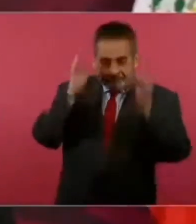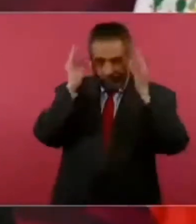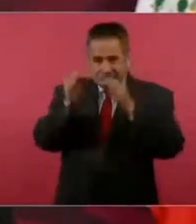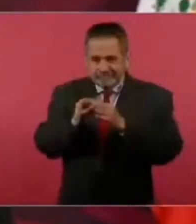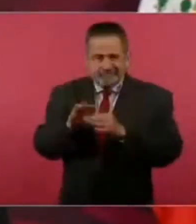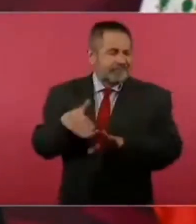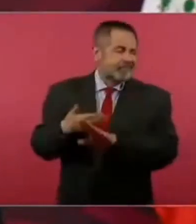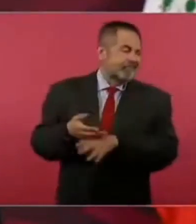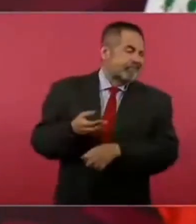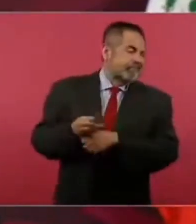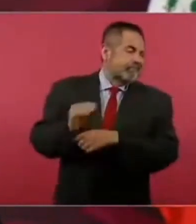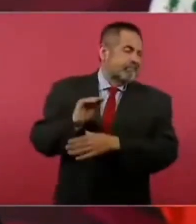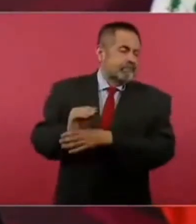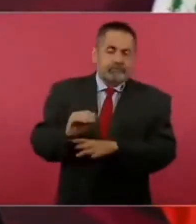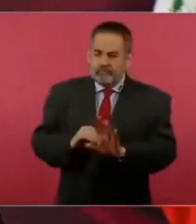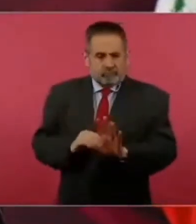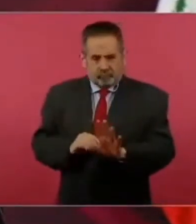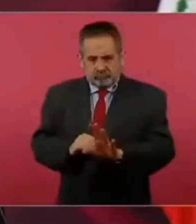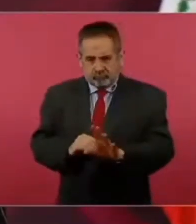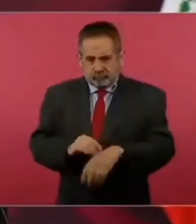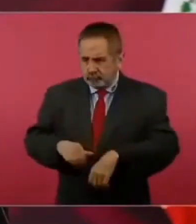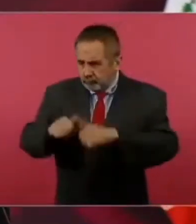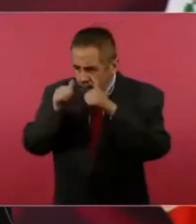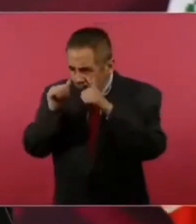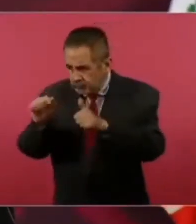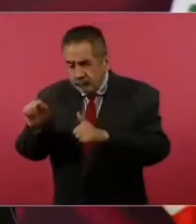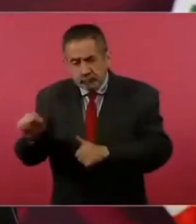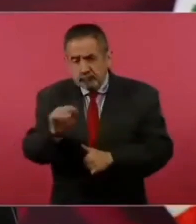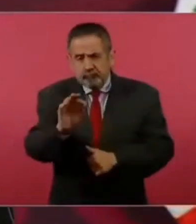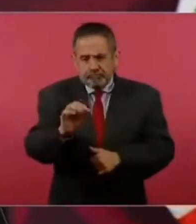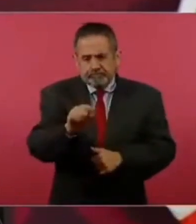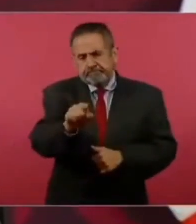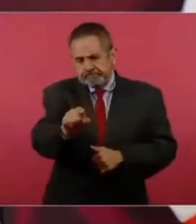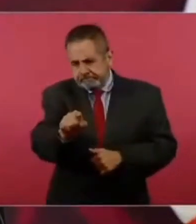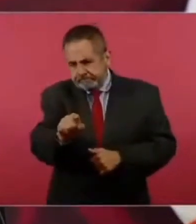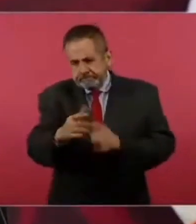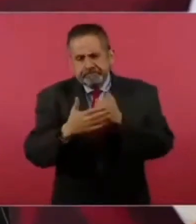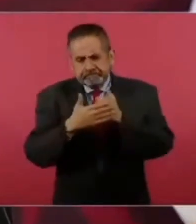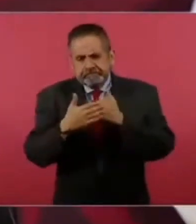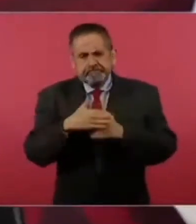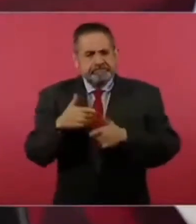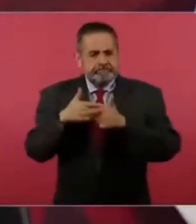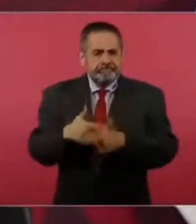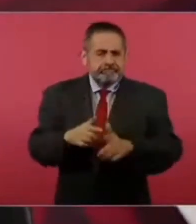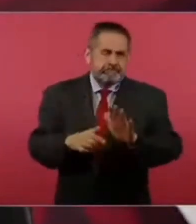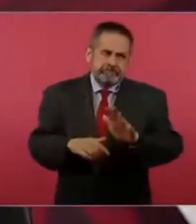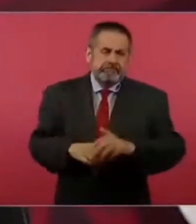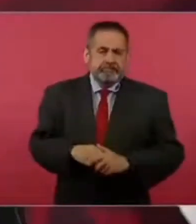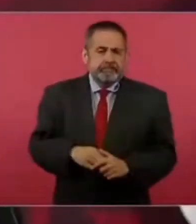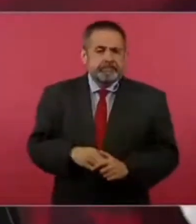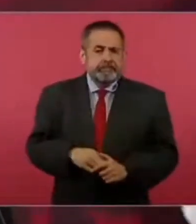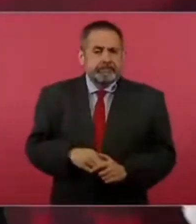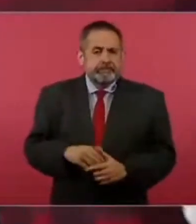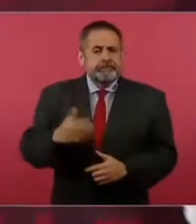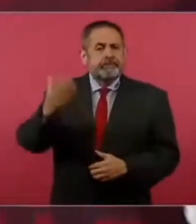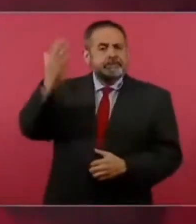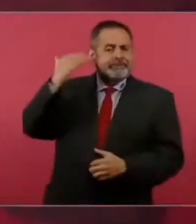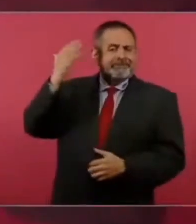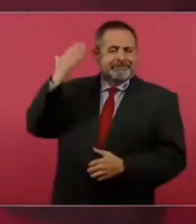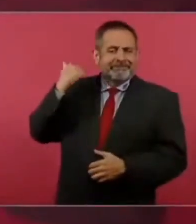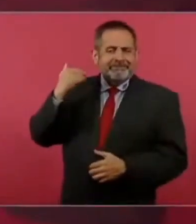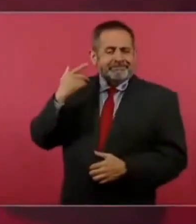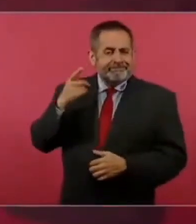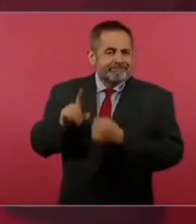y estamos pendientes de eso y lo vamos a seguir estando Antes había más